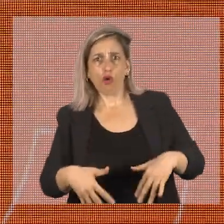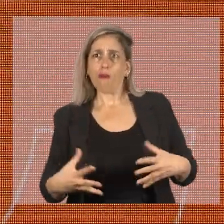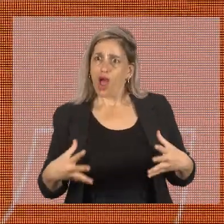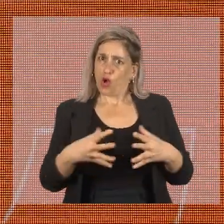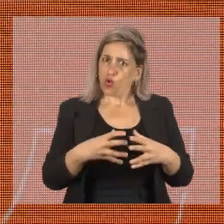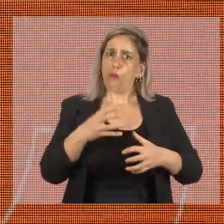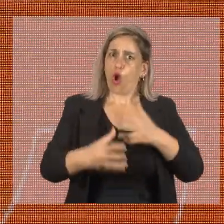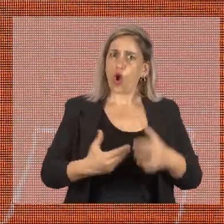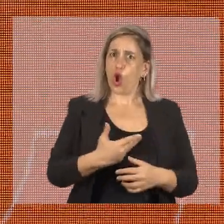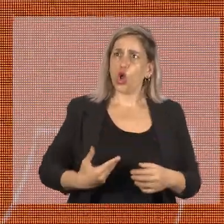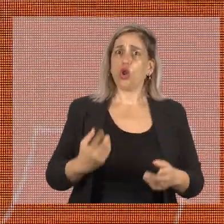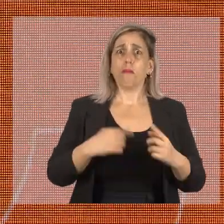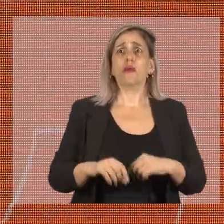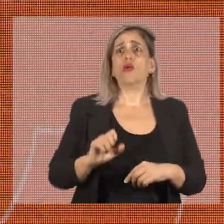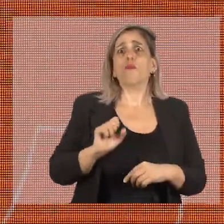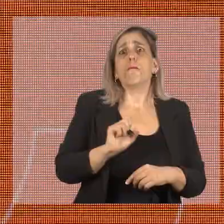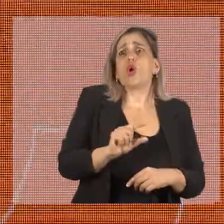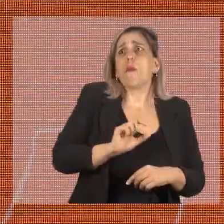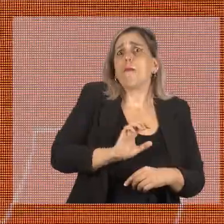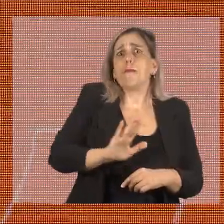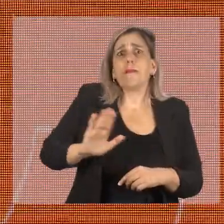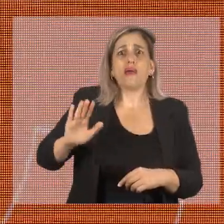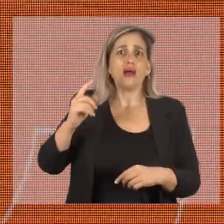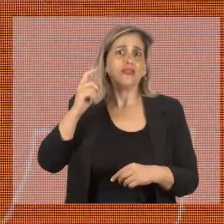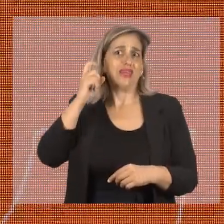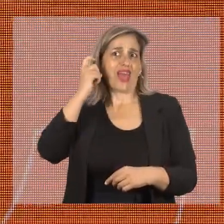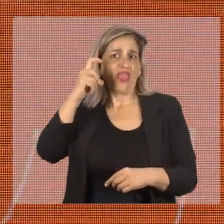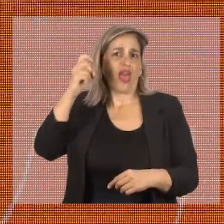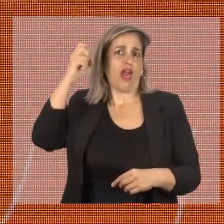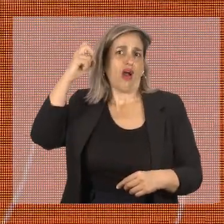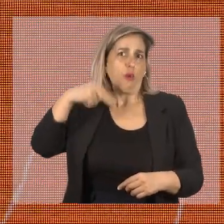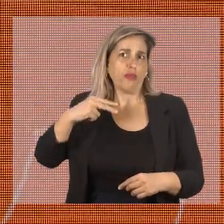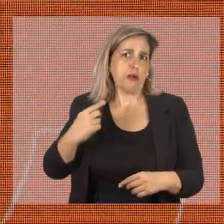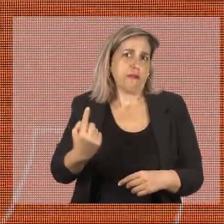alguna manera, esos matices que darán